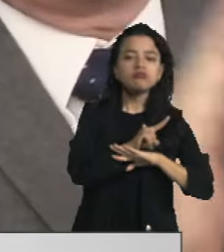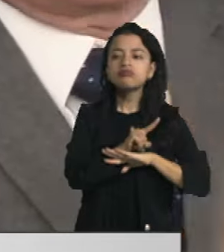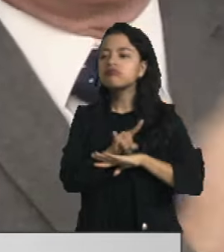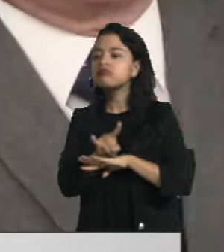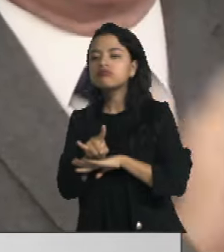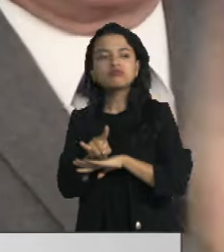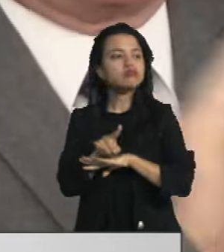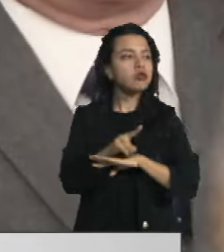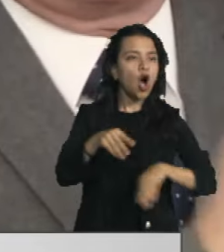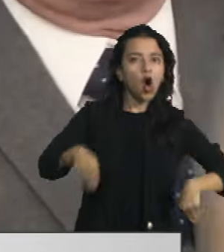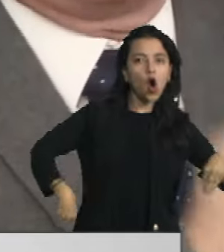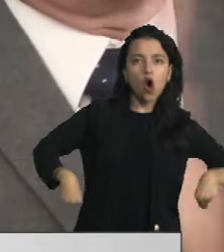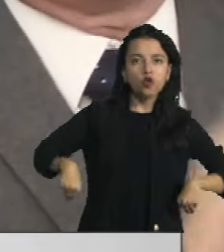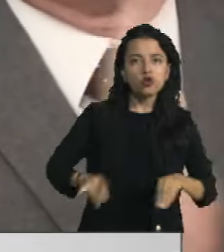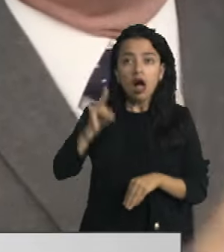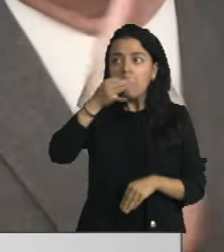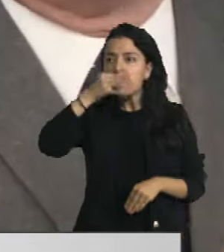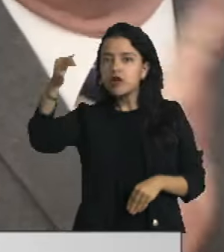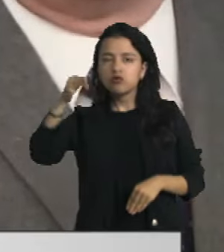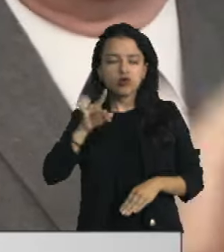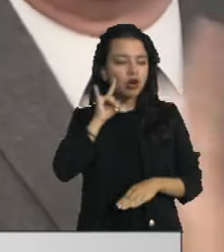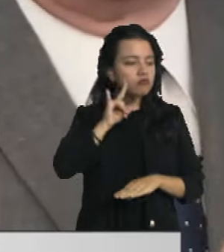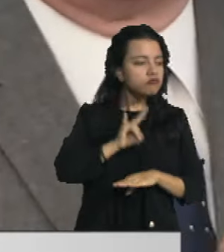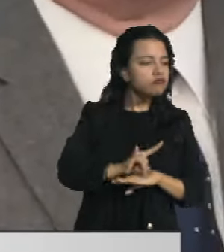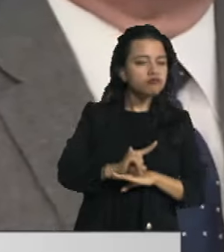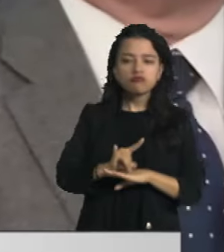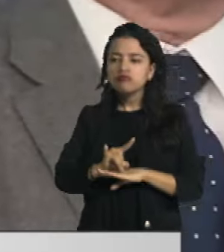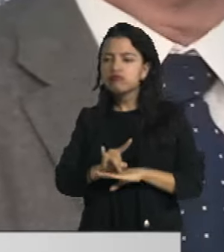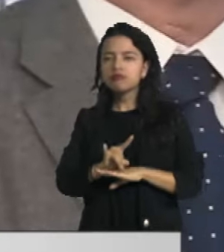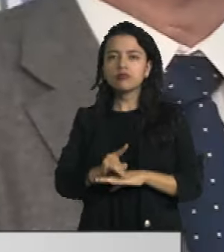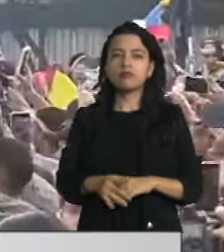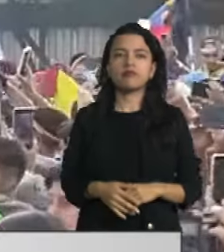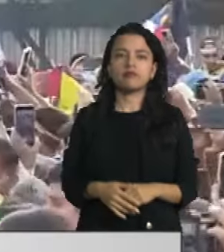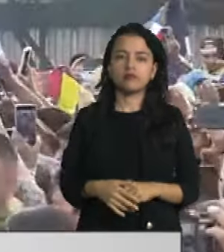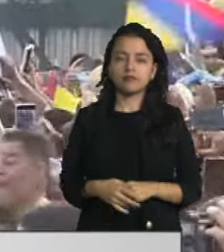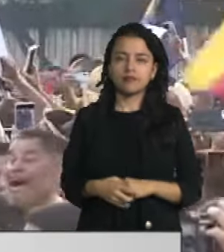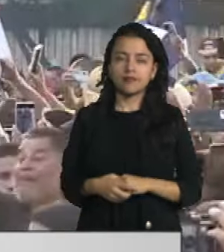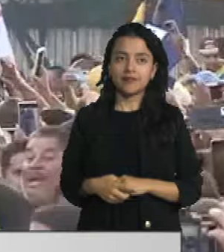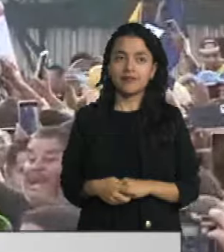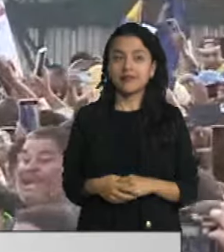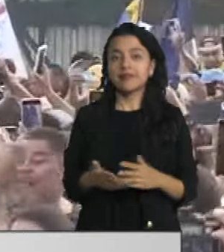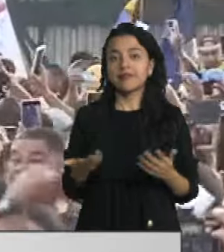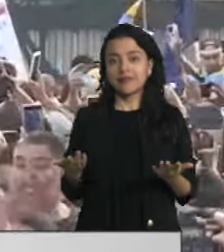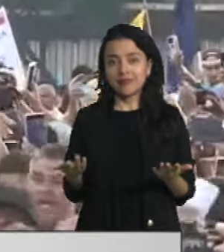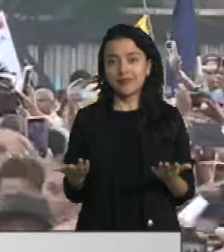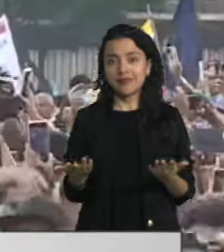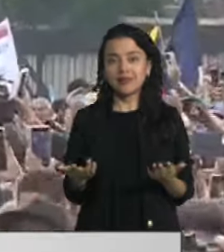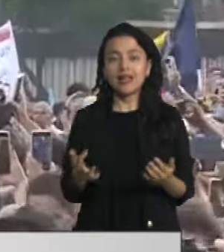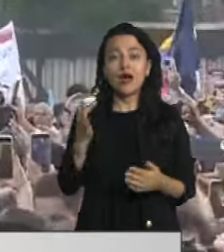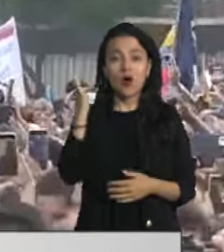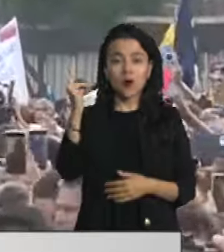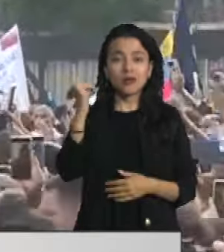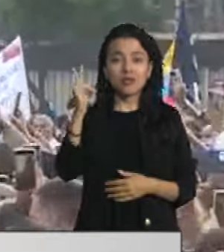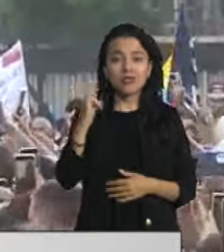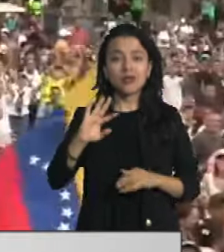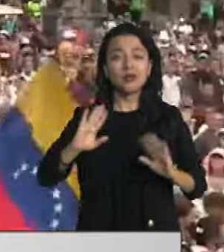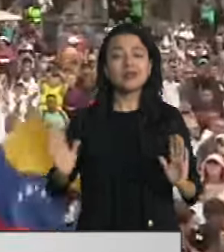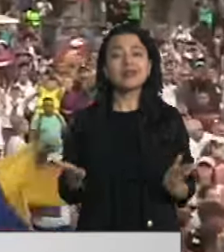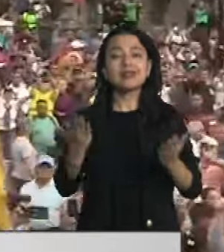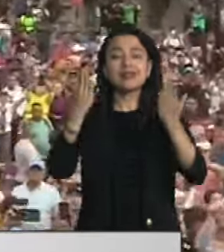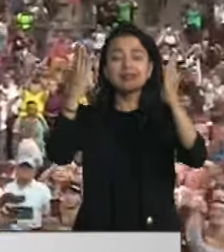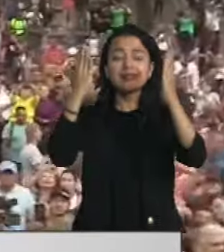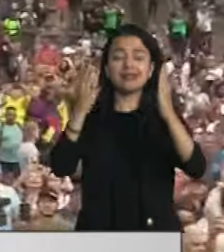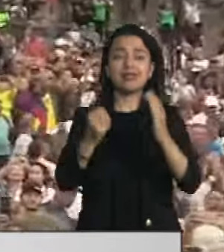presentes en el momento de instalación de las mesas este viernes. Por lo que se espera que con estos testigos hayan unos